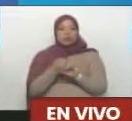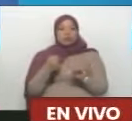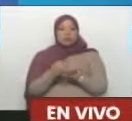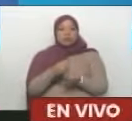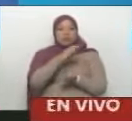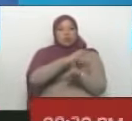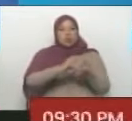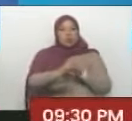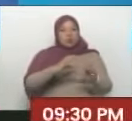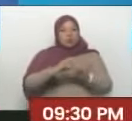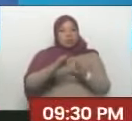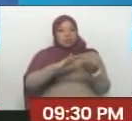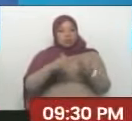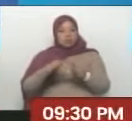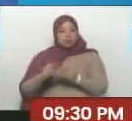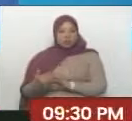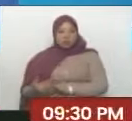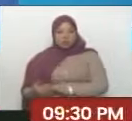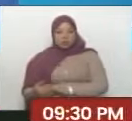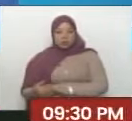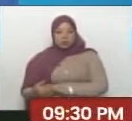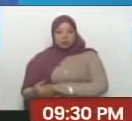la comunicación.